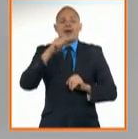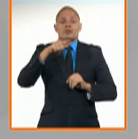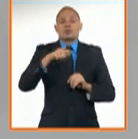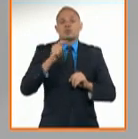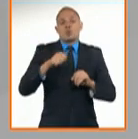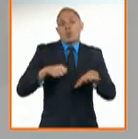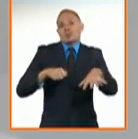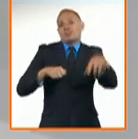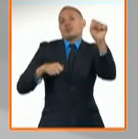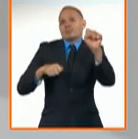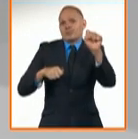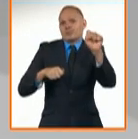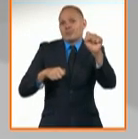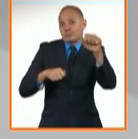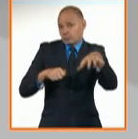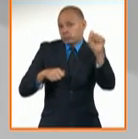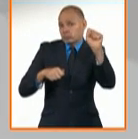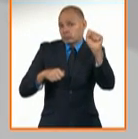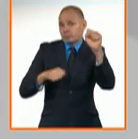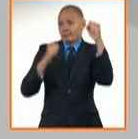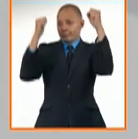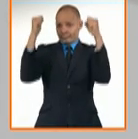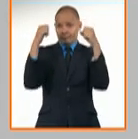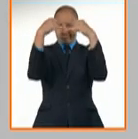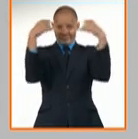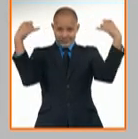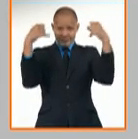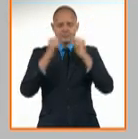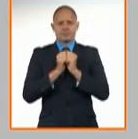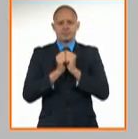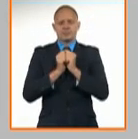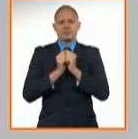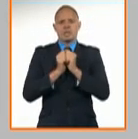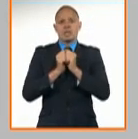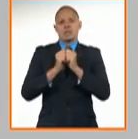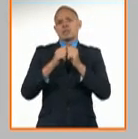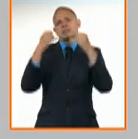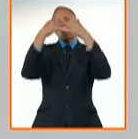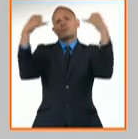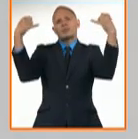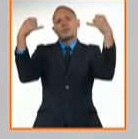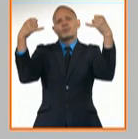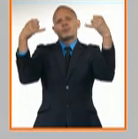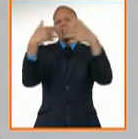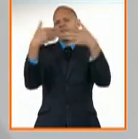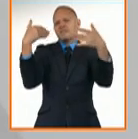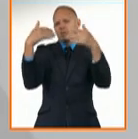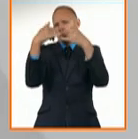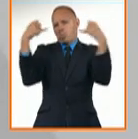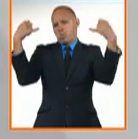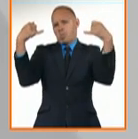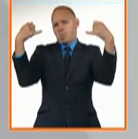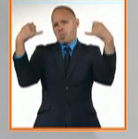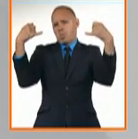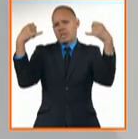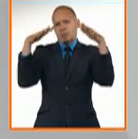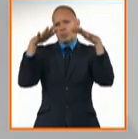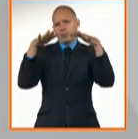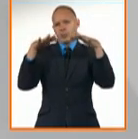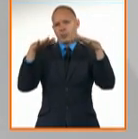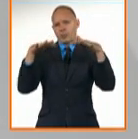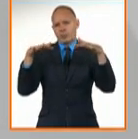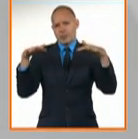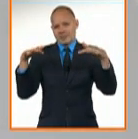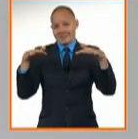espacio de 45 horas veces más cuando tú te pones de servicio nuevamente cuando se instala nuevamente la corriente a los circuitos la